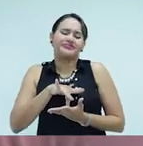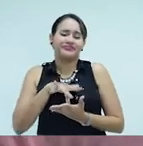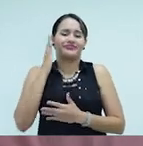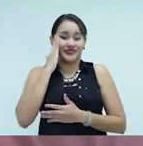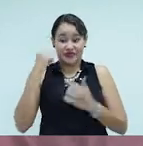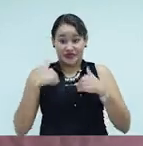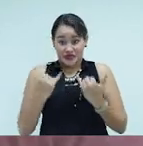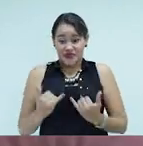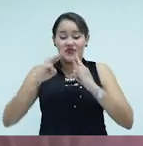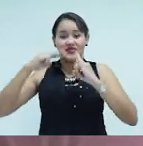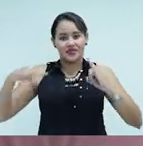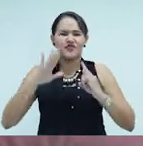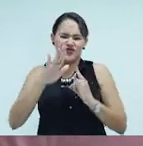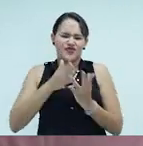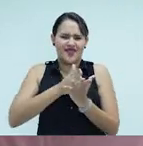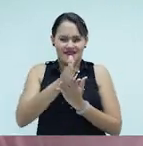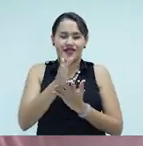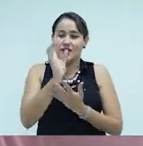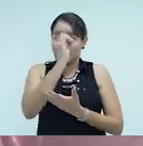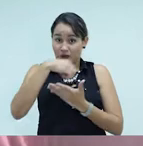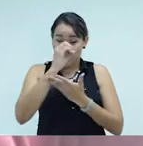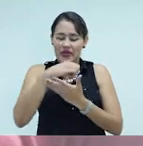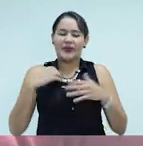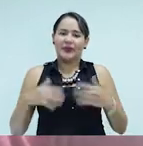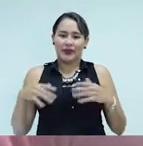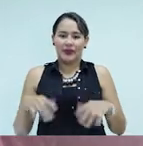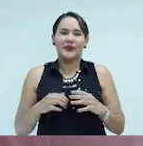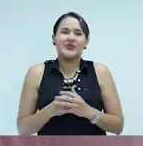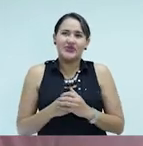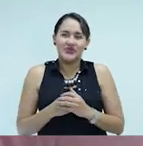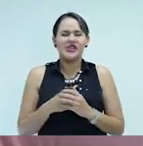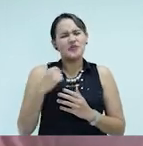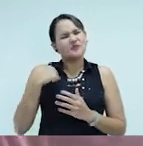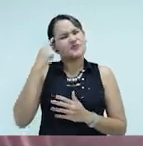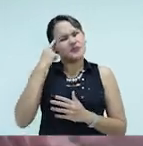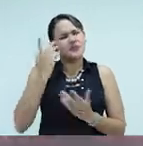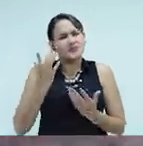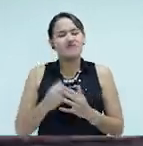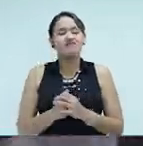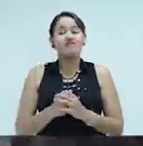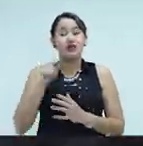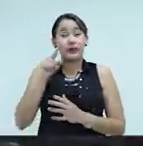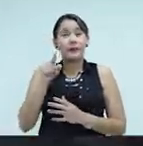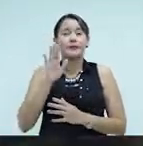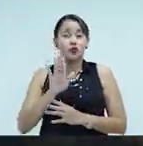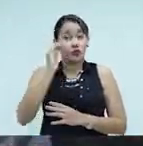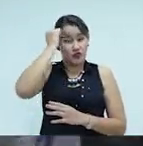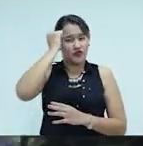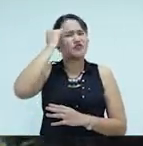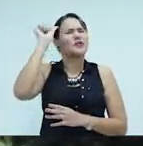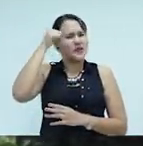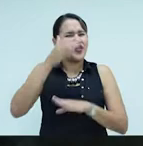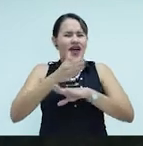hacia lo que me brindaba el campus universitario. Como estudiante de biología de la Universidad Magdalena, vinimos con